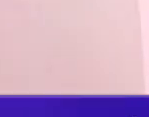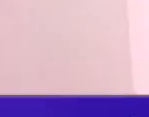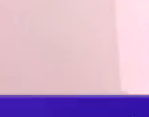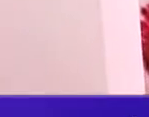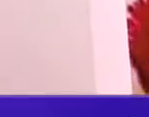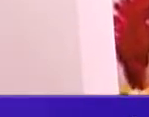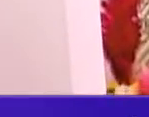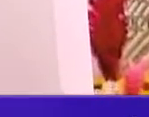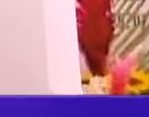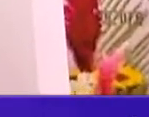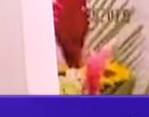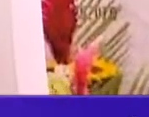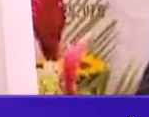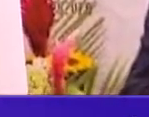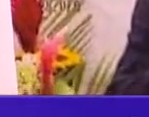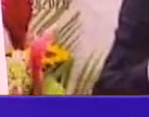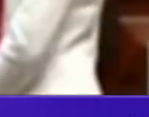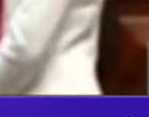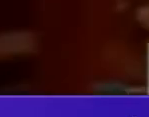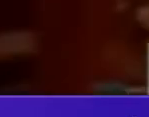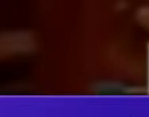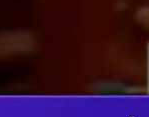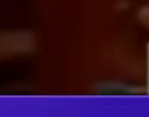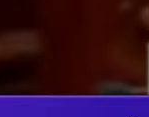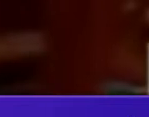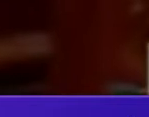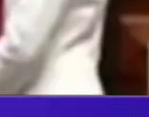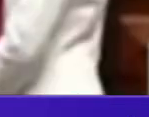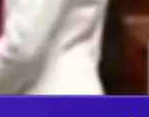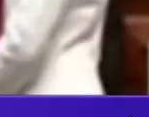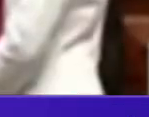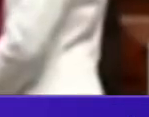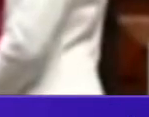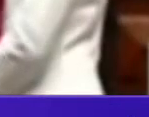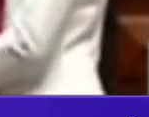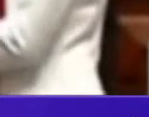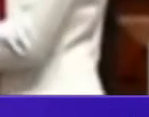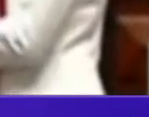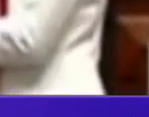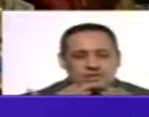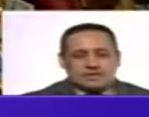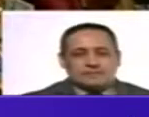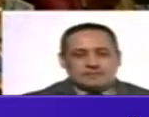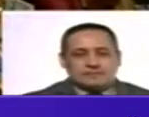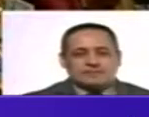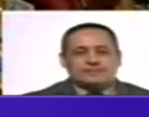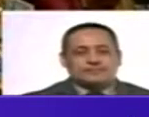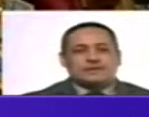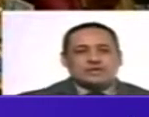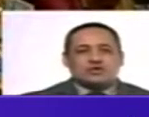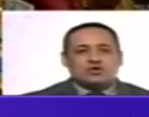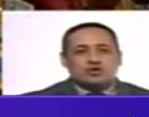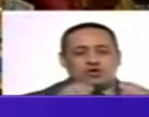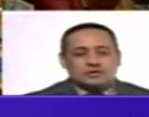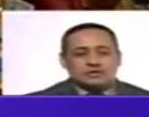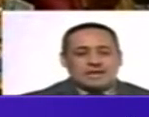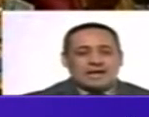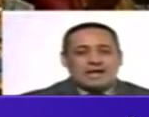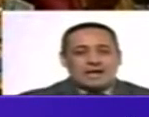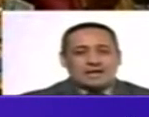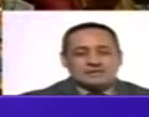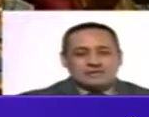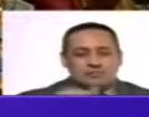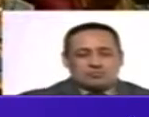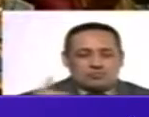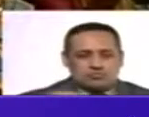la suspensión del congresista Freddy Díaz ocurrió tras el debate realizado de manera reservada la votación para llegar a este acuerdo si